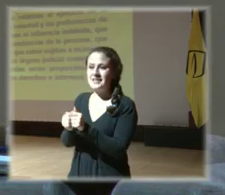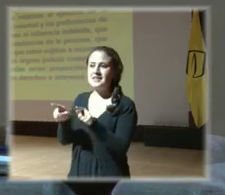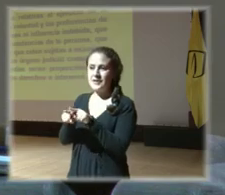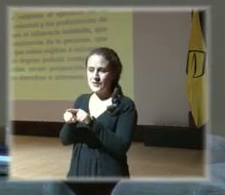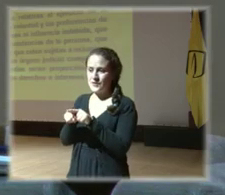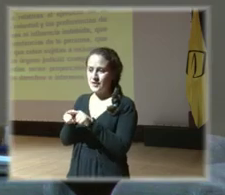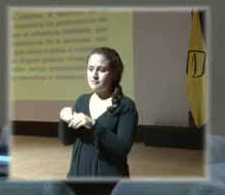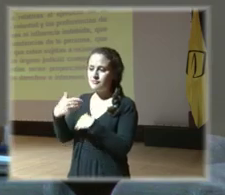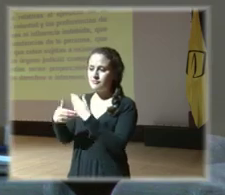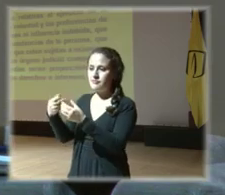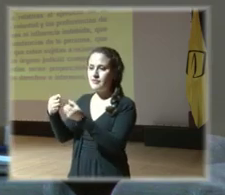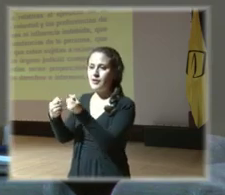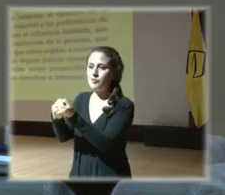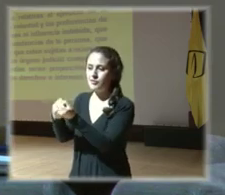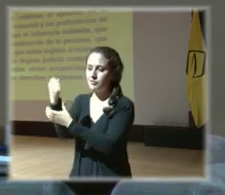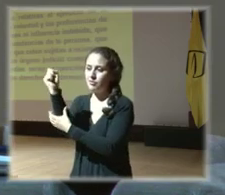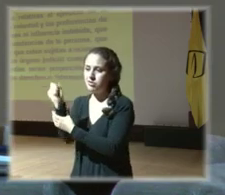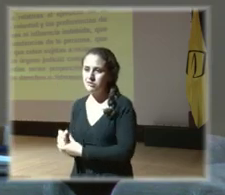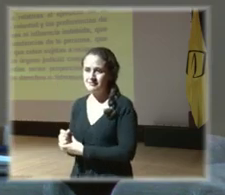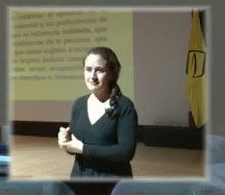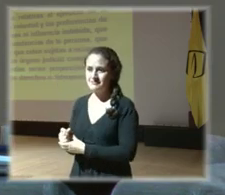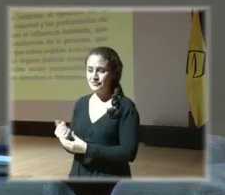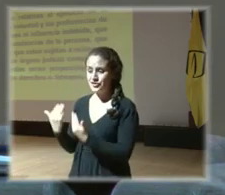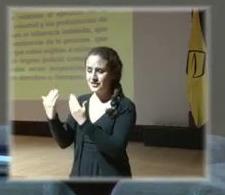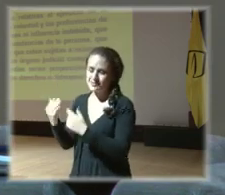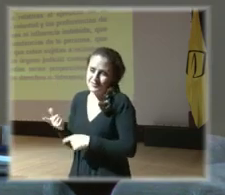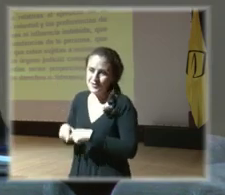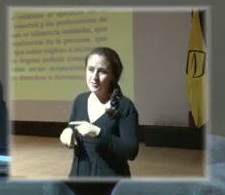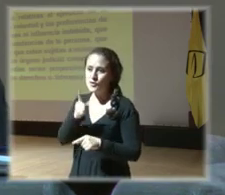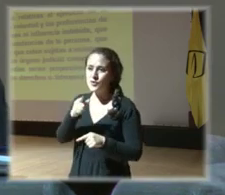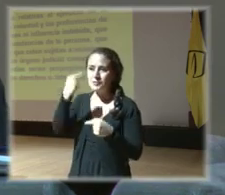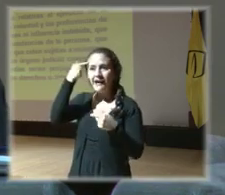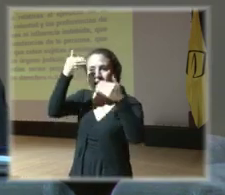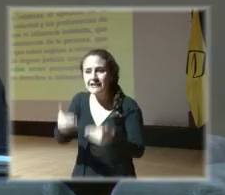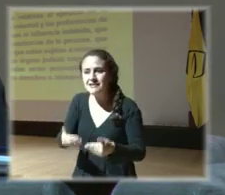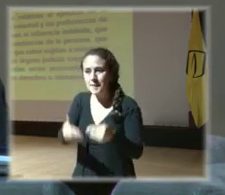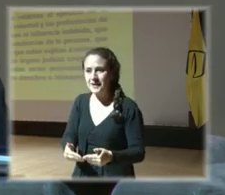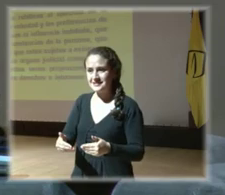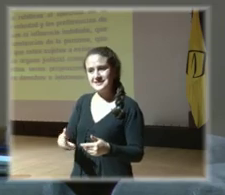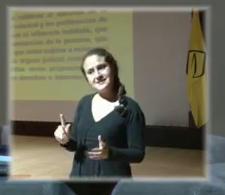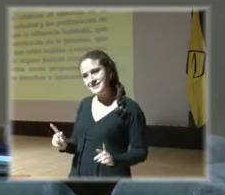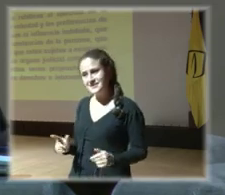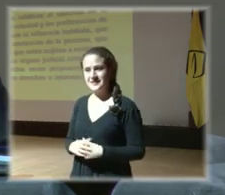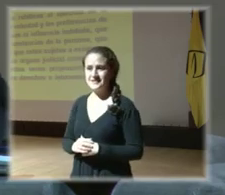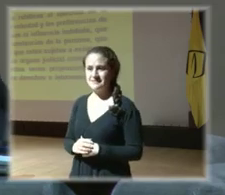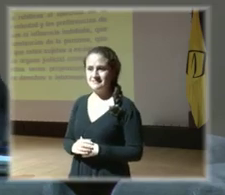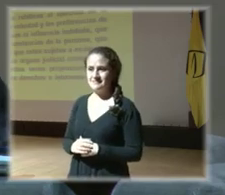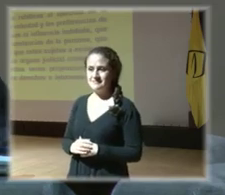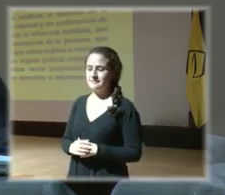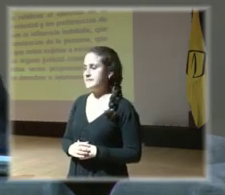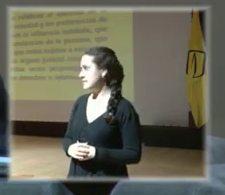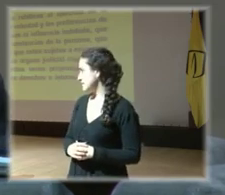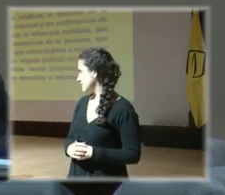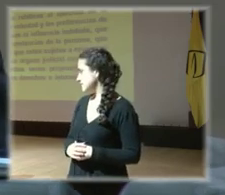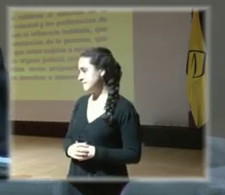figura de apoyos sea ineficiente y no se aplique para ninguna forma. Con lo cual, como verán, el panorama no es demasiado alentador.